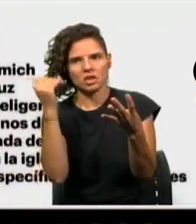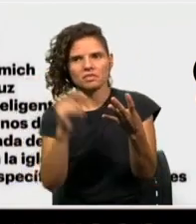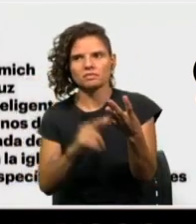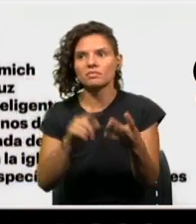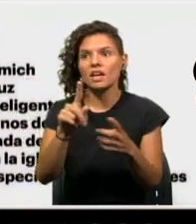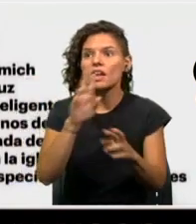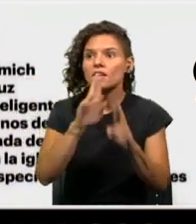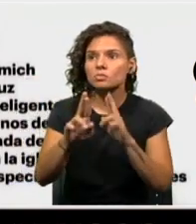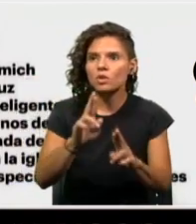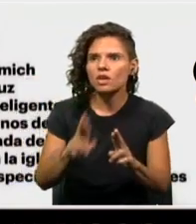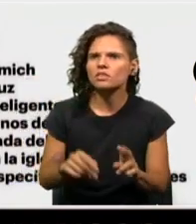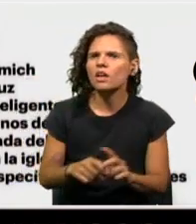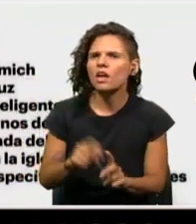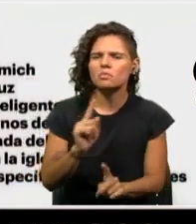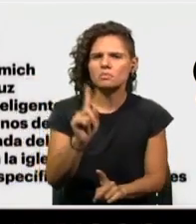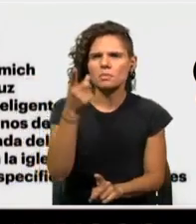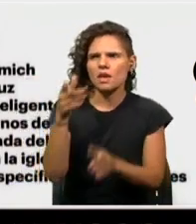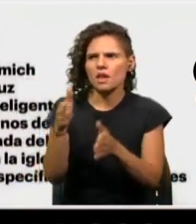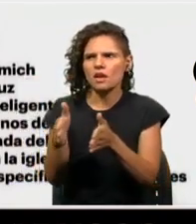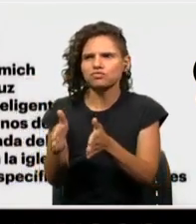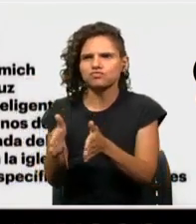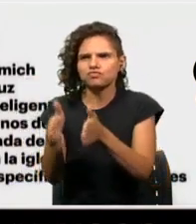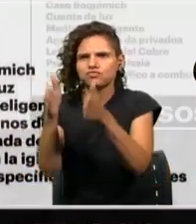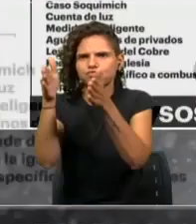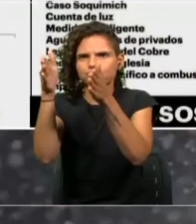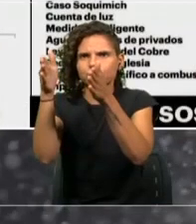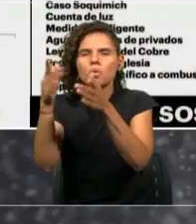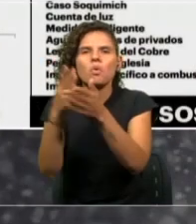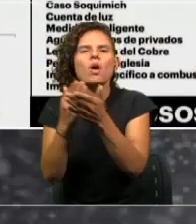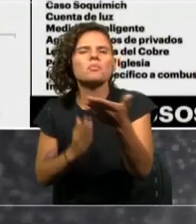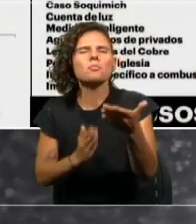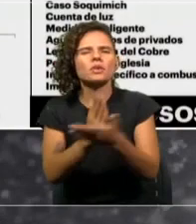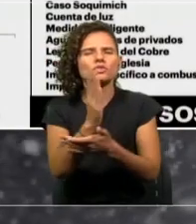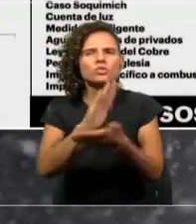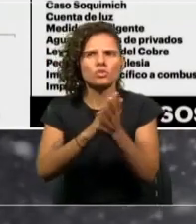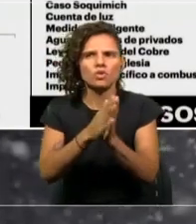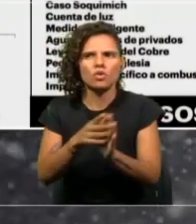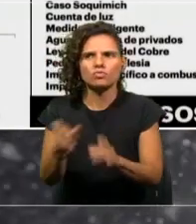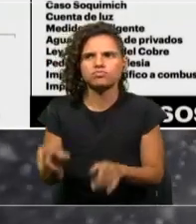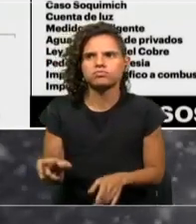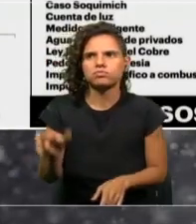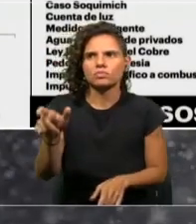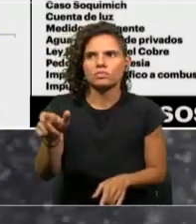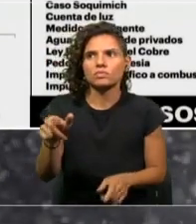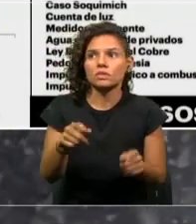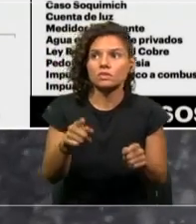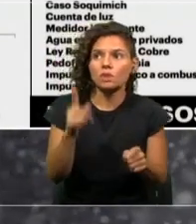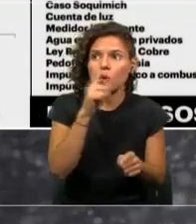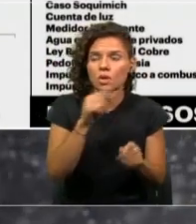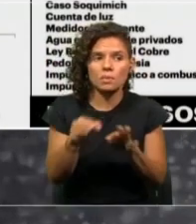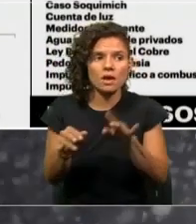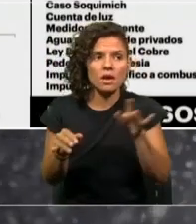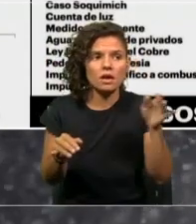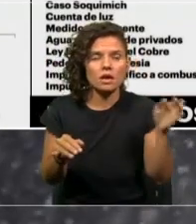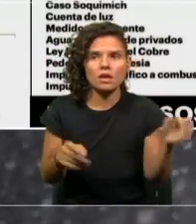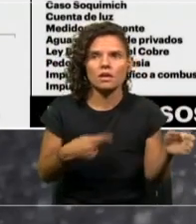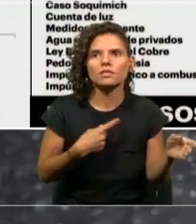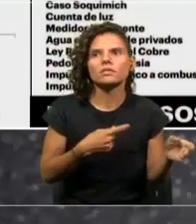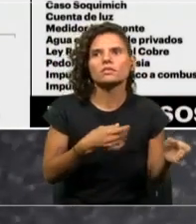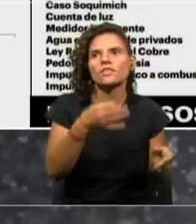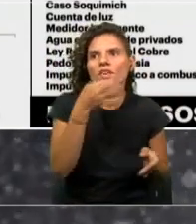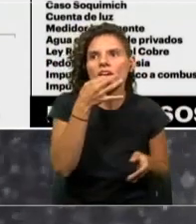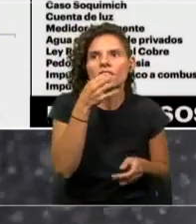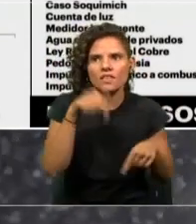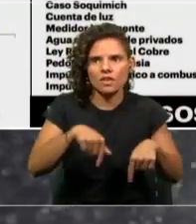es la primera barrita, es del principio de todo este movimiento, y la última es de ahora. Y más de 2/3 de